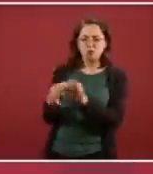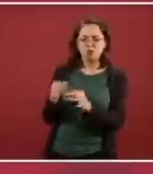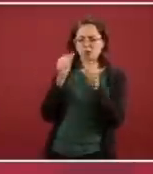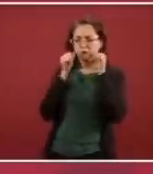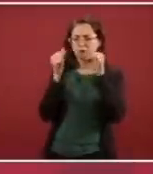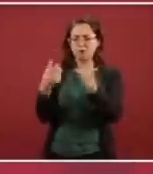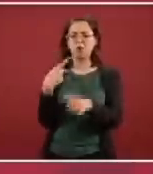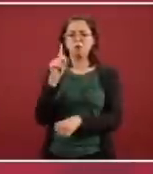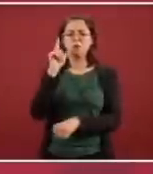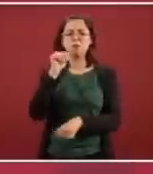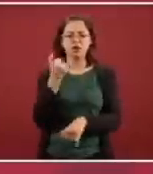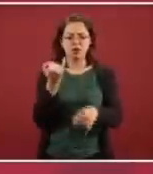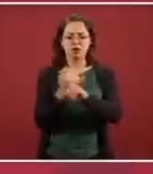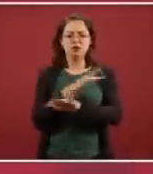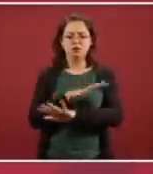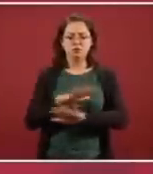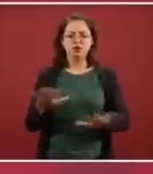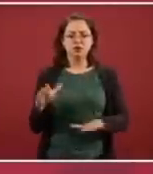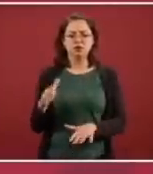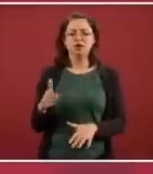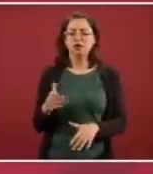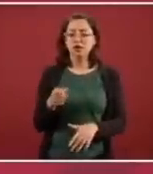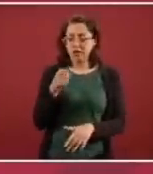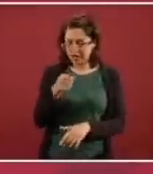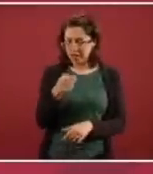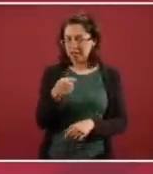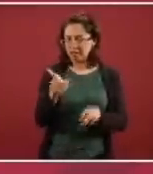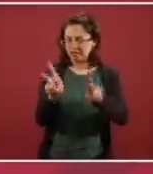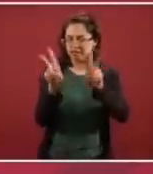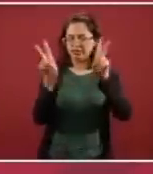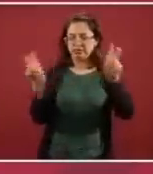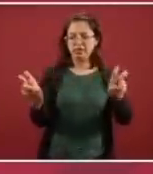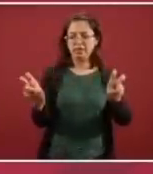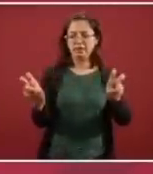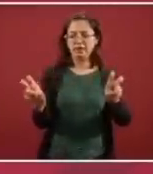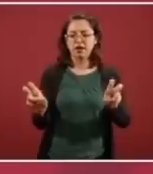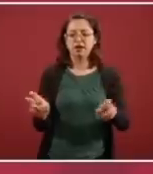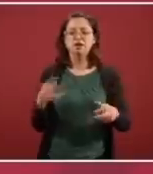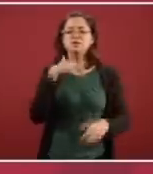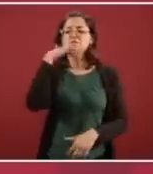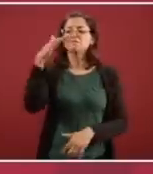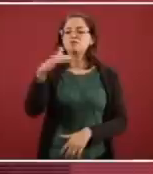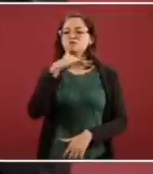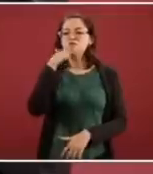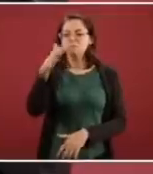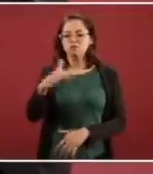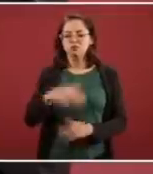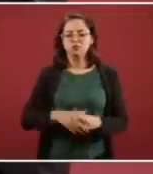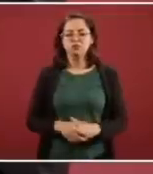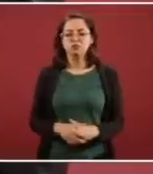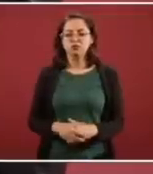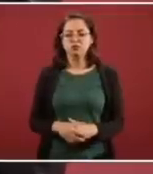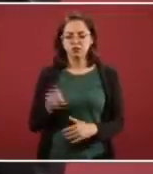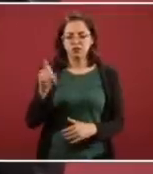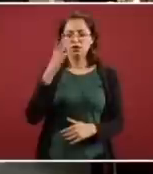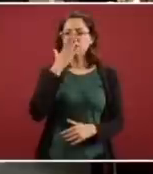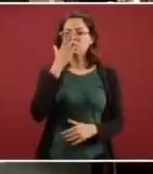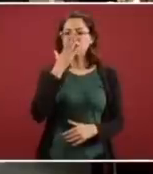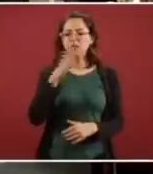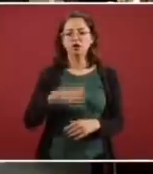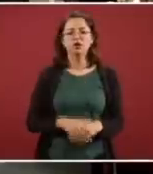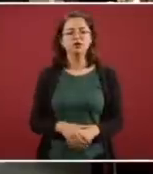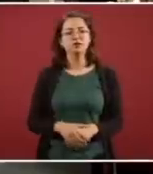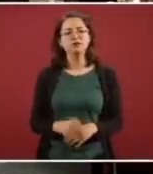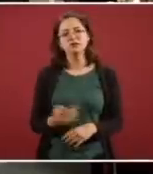vamos a informar sobre el caso de la contaminación en Sonora. ¿Pero por qué